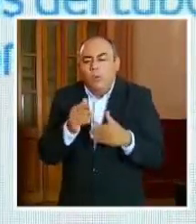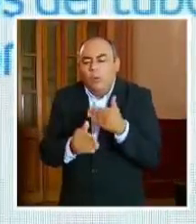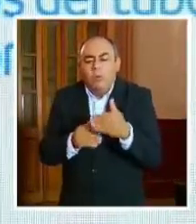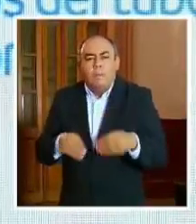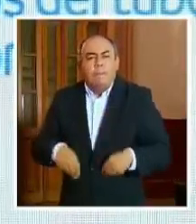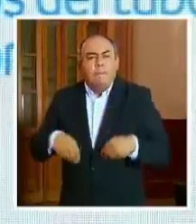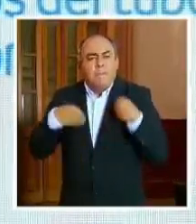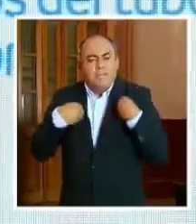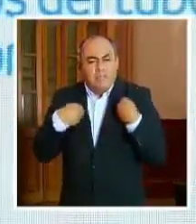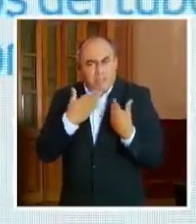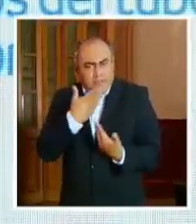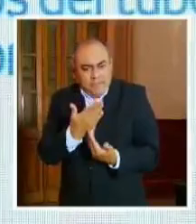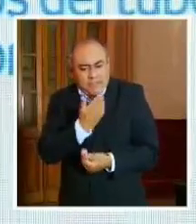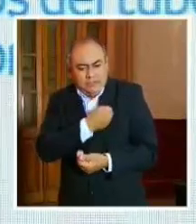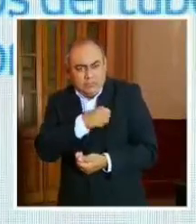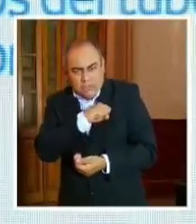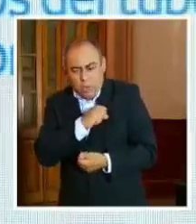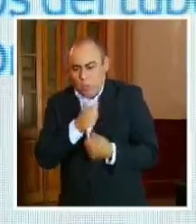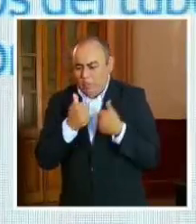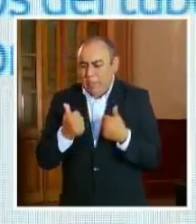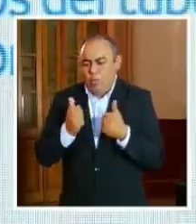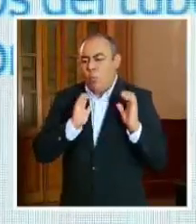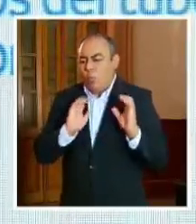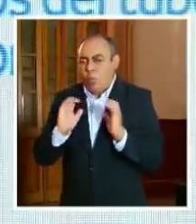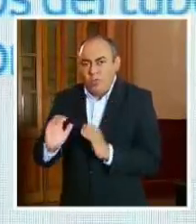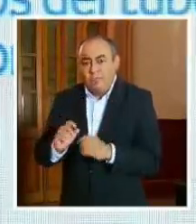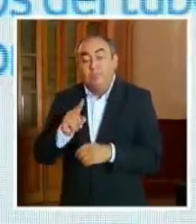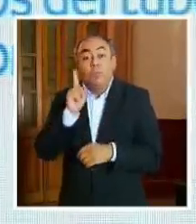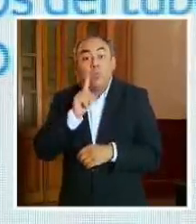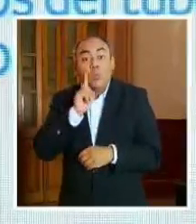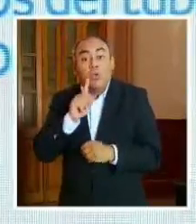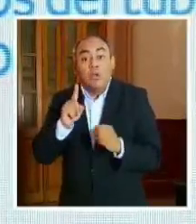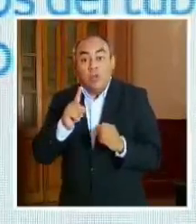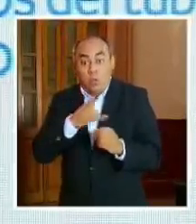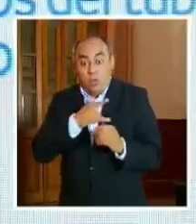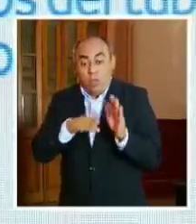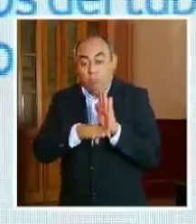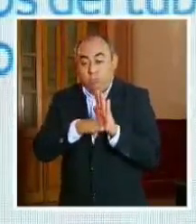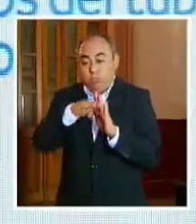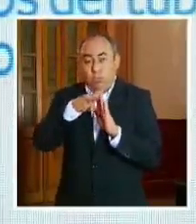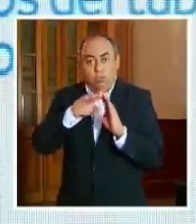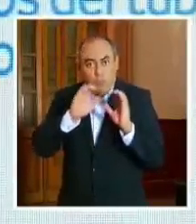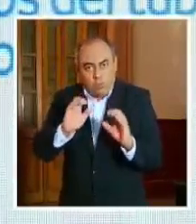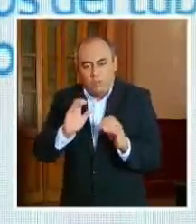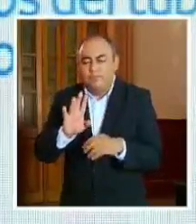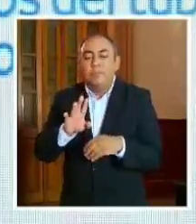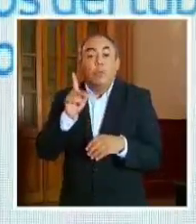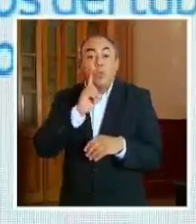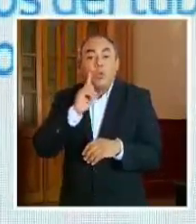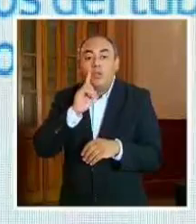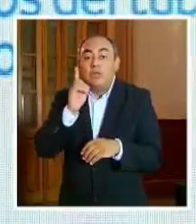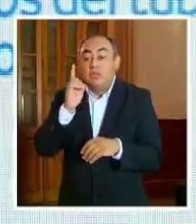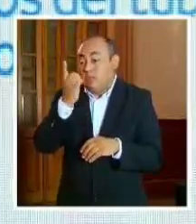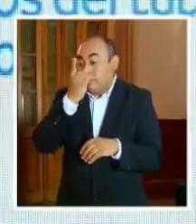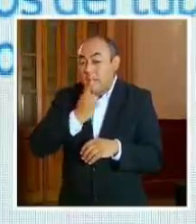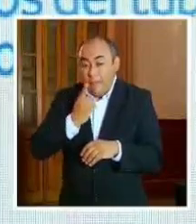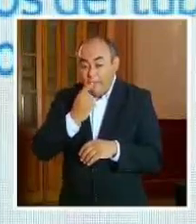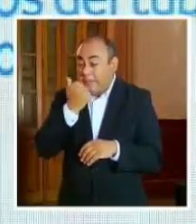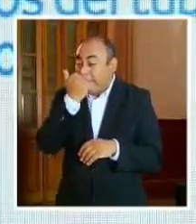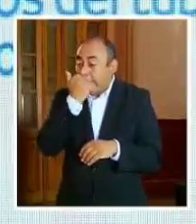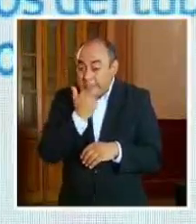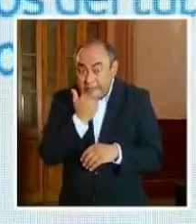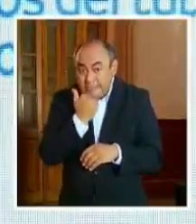saludables, es decir, las mujeres con hipertensión, con diabetes, pueden generar sus